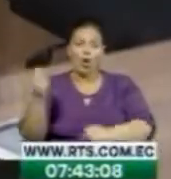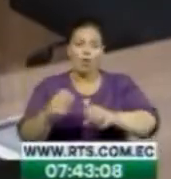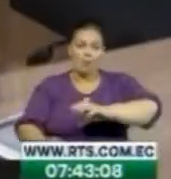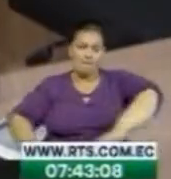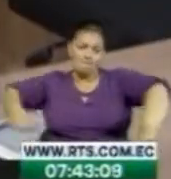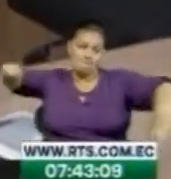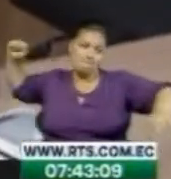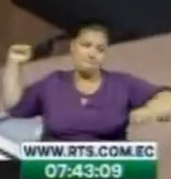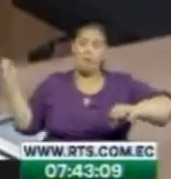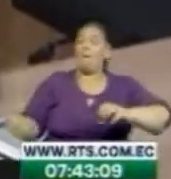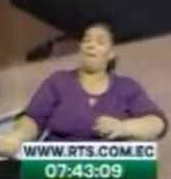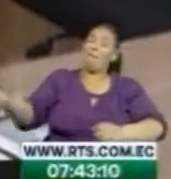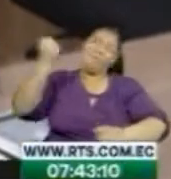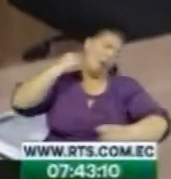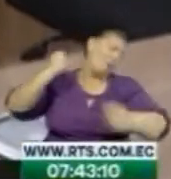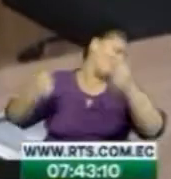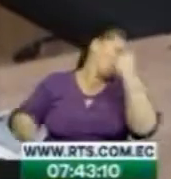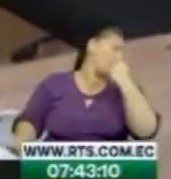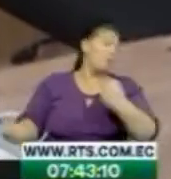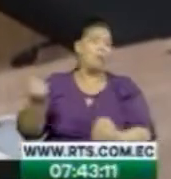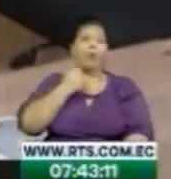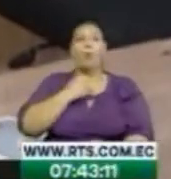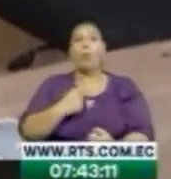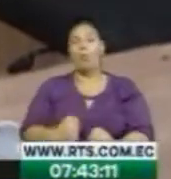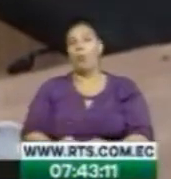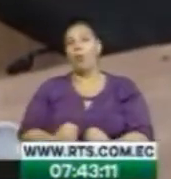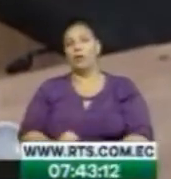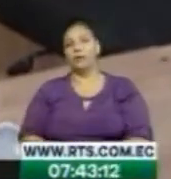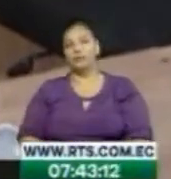ciudadano con un aparente estado